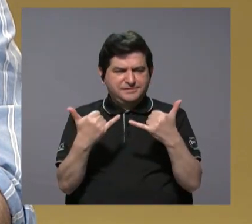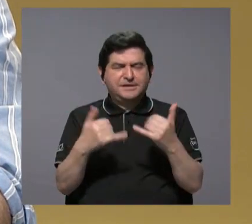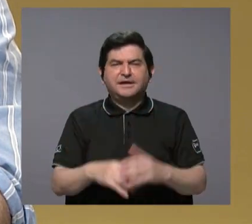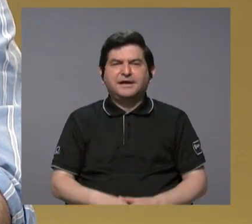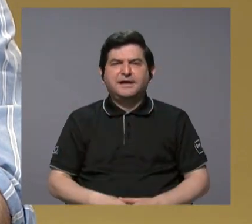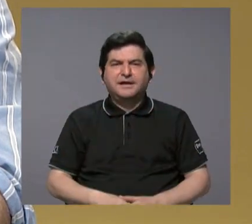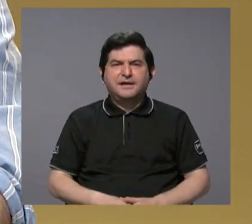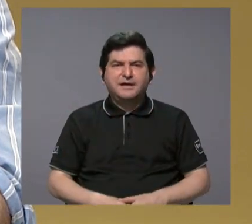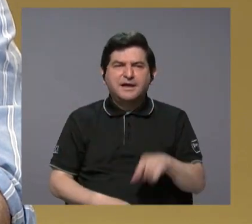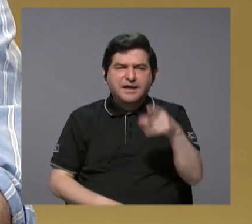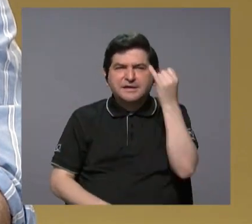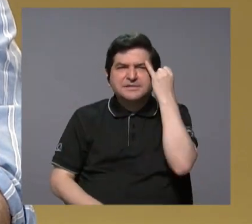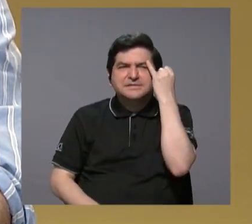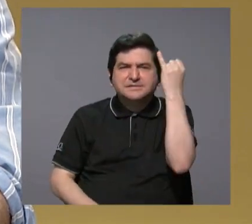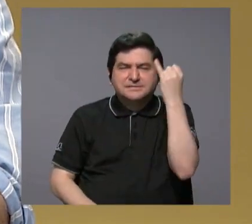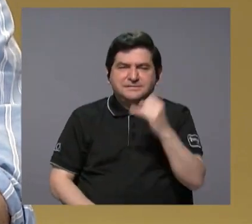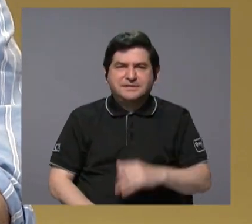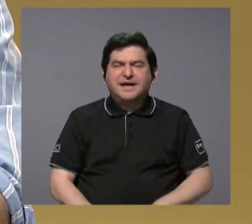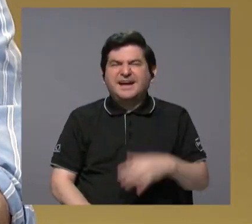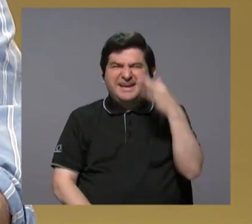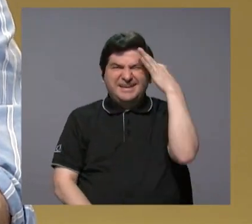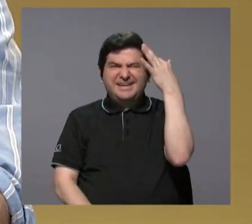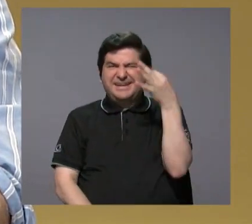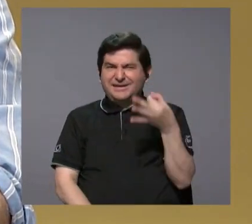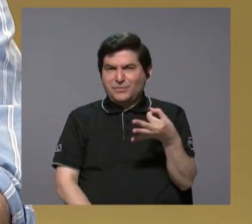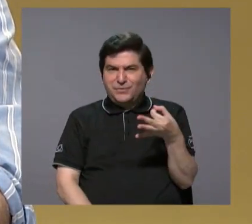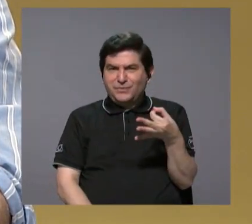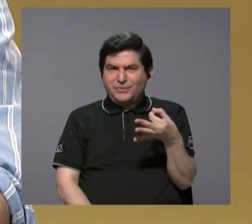están por ese lado. Es más, creo